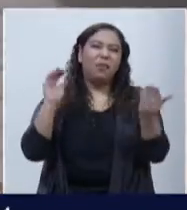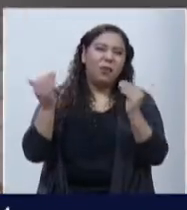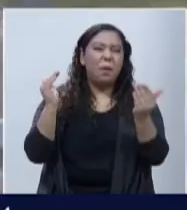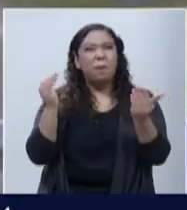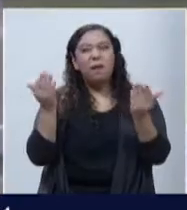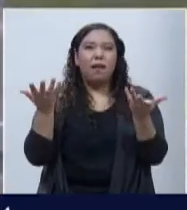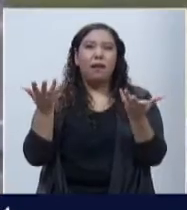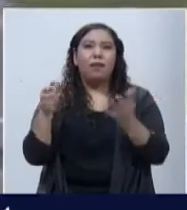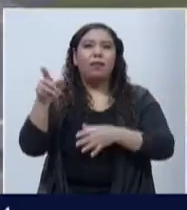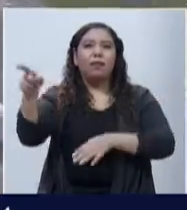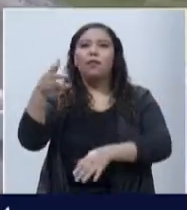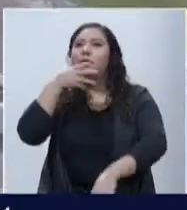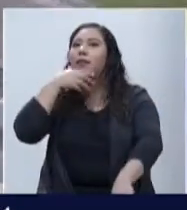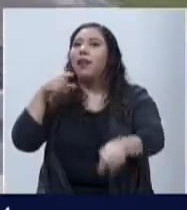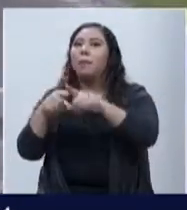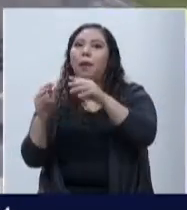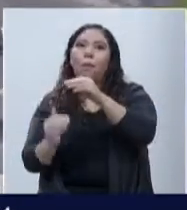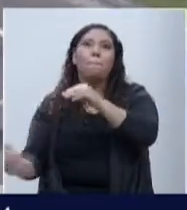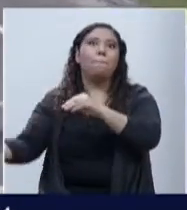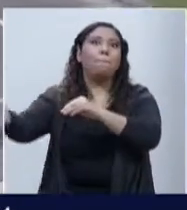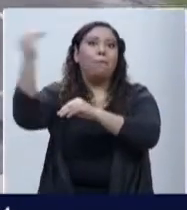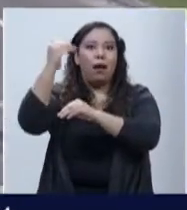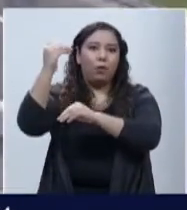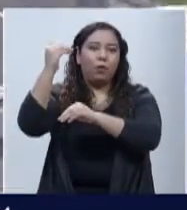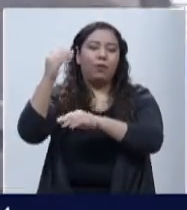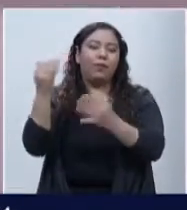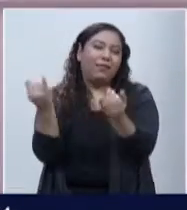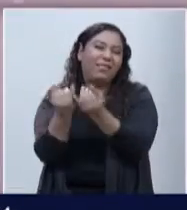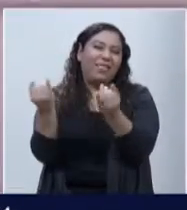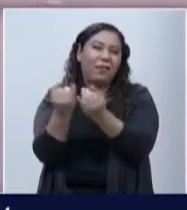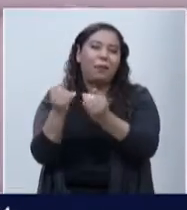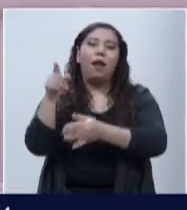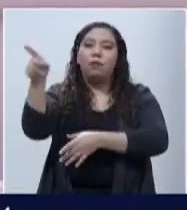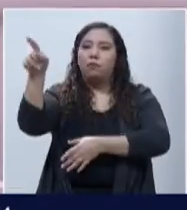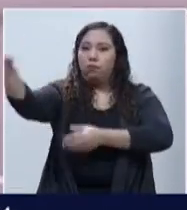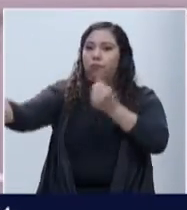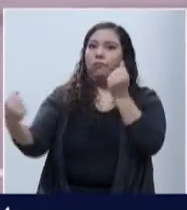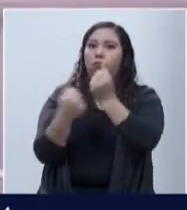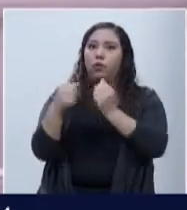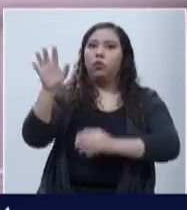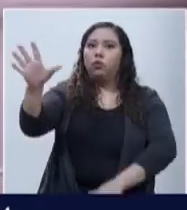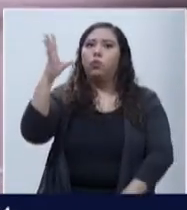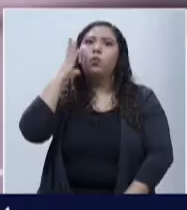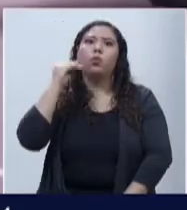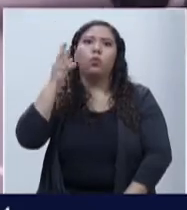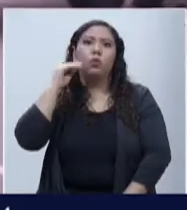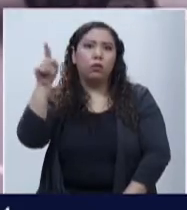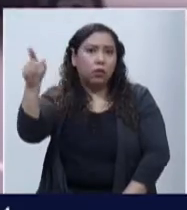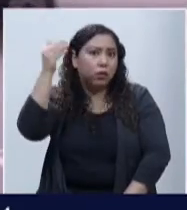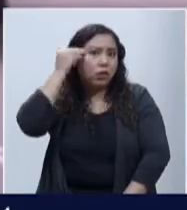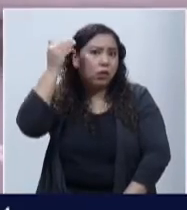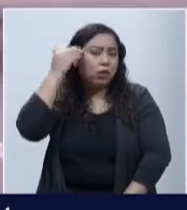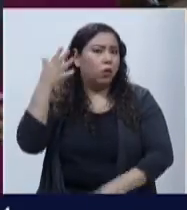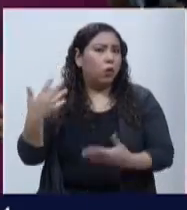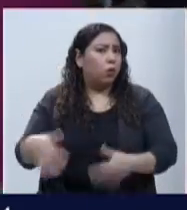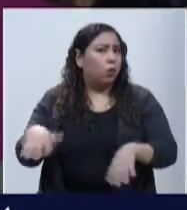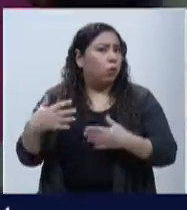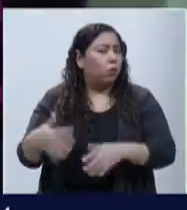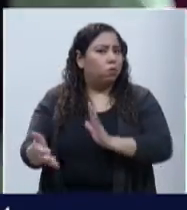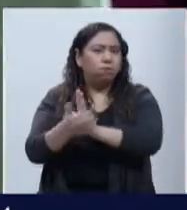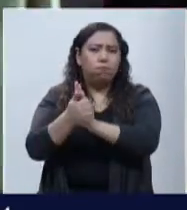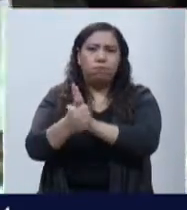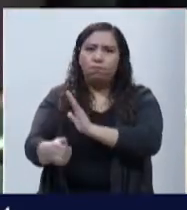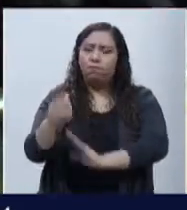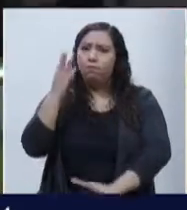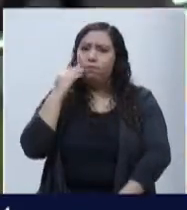grandes ligas en el mundo apoyando lo que es la industria de aviación en honduras y cuando